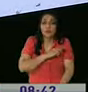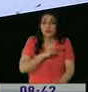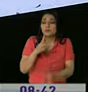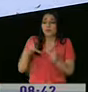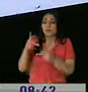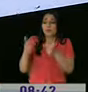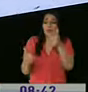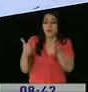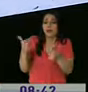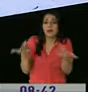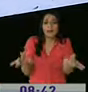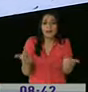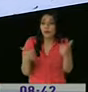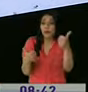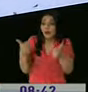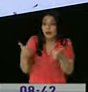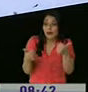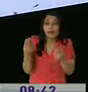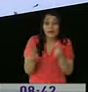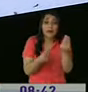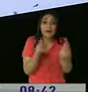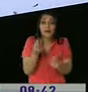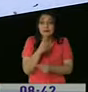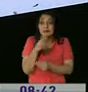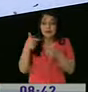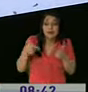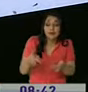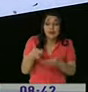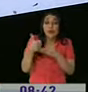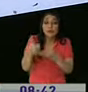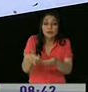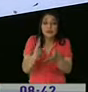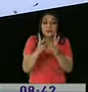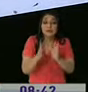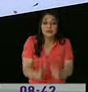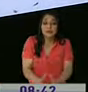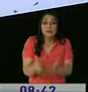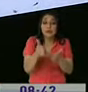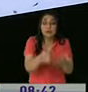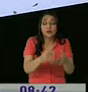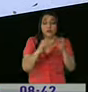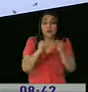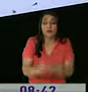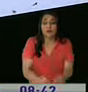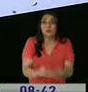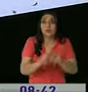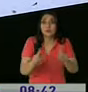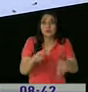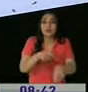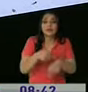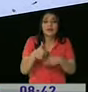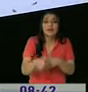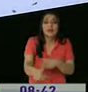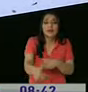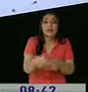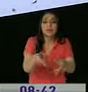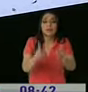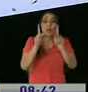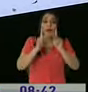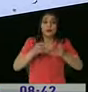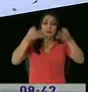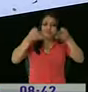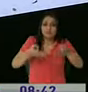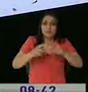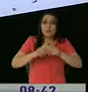prefectura. ¿Qué acciones, quiénes mismos van a estar ayudando a los vecinos para arreglar? Pero veo que esto va a tomar tiempo. A ver, ¿cuál es